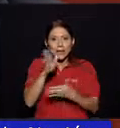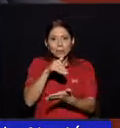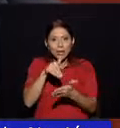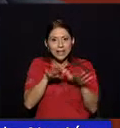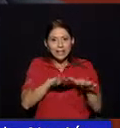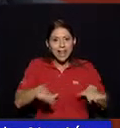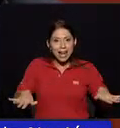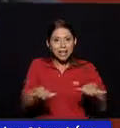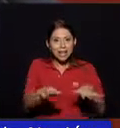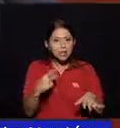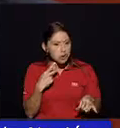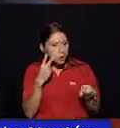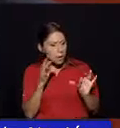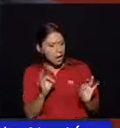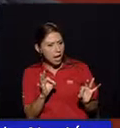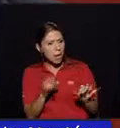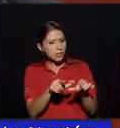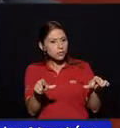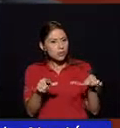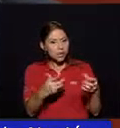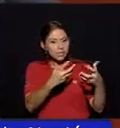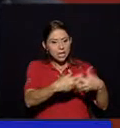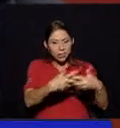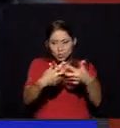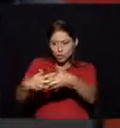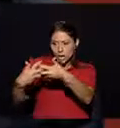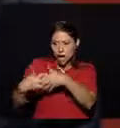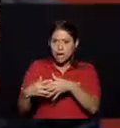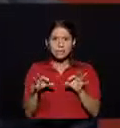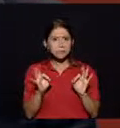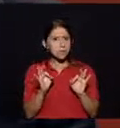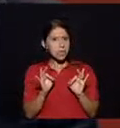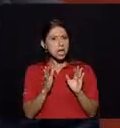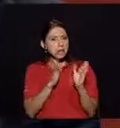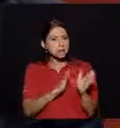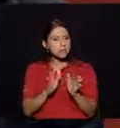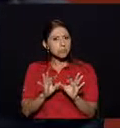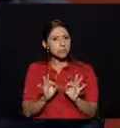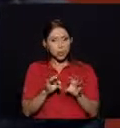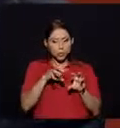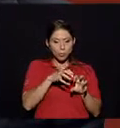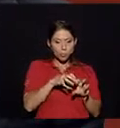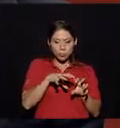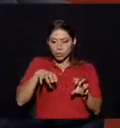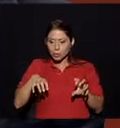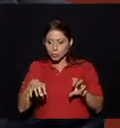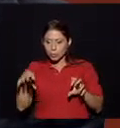estaban bien ordenaditas las zonas industriales, ¿verdad?, colocadas en todo el gran área metropolitana,